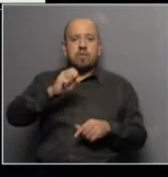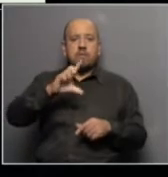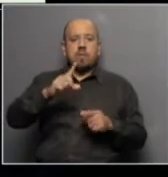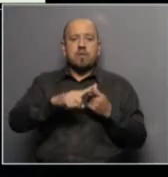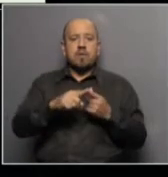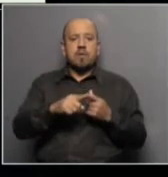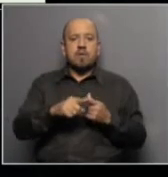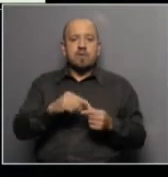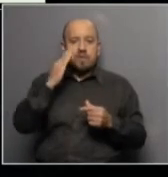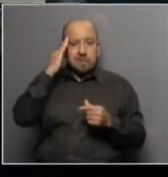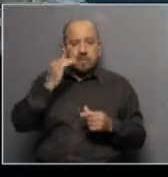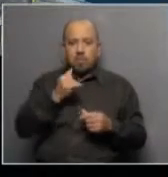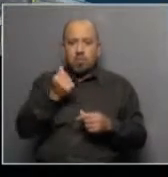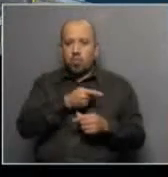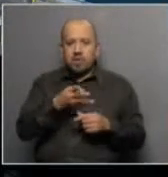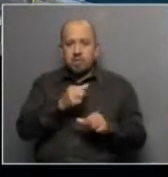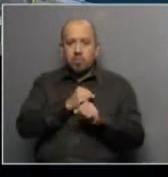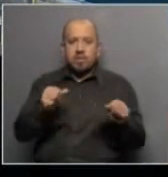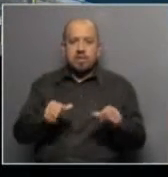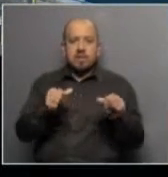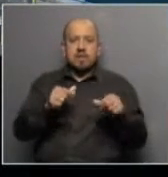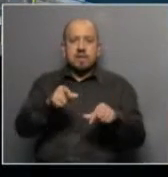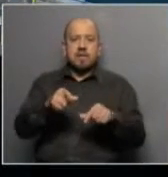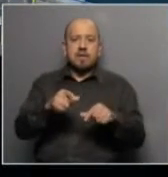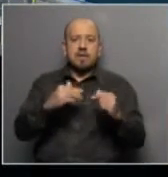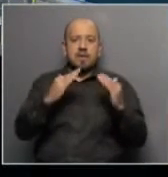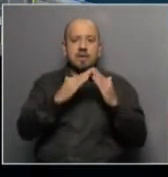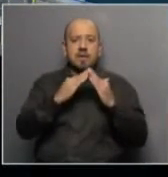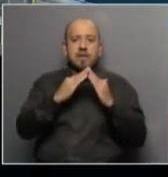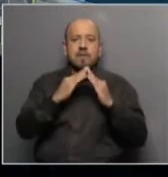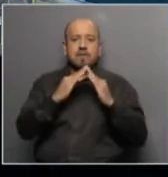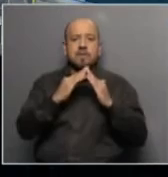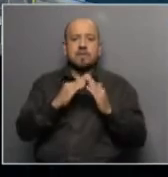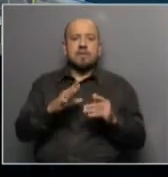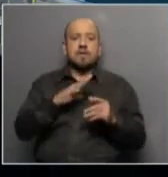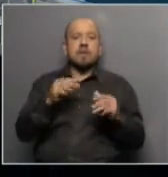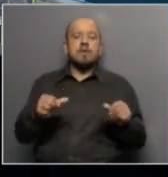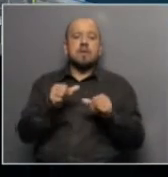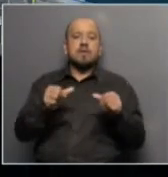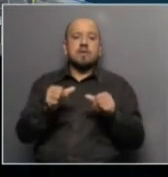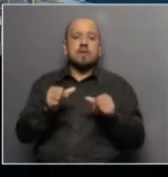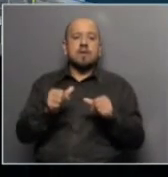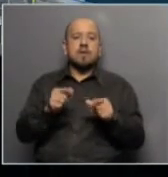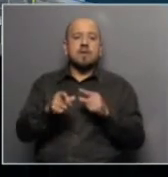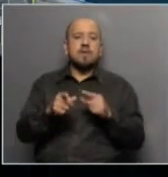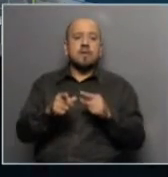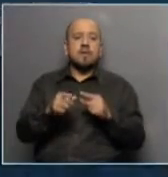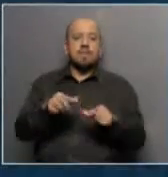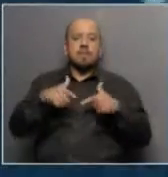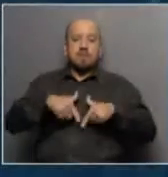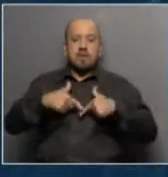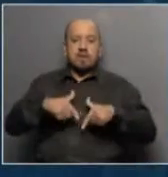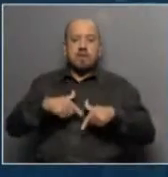¿Saben qué cantidad de gente de viviendas podríamos tener en esos lugares? Hay que generar carteras de tierra. El Ministerio la